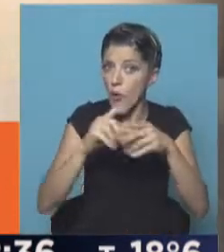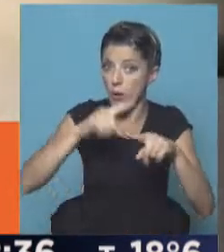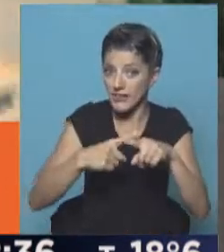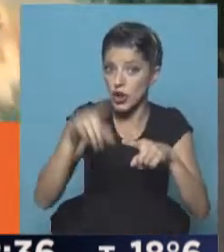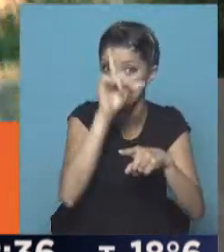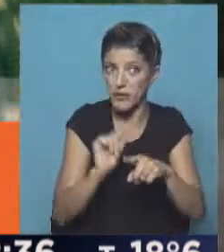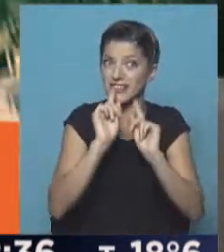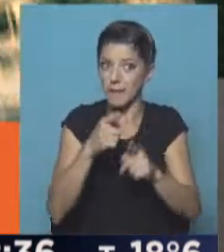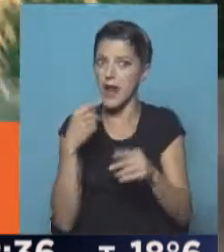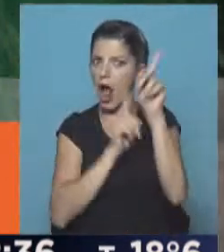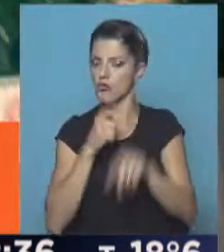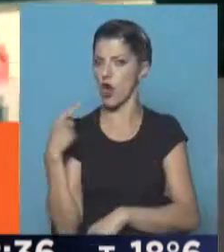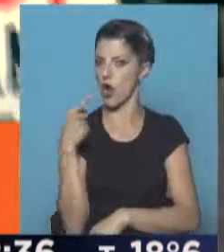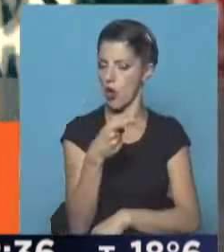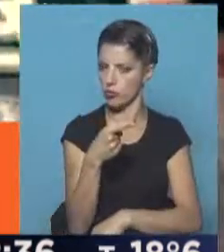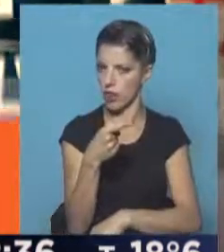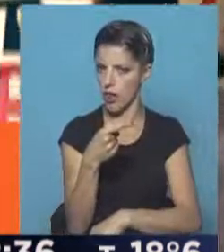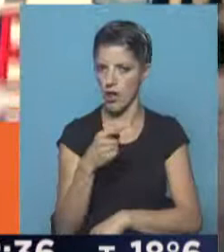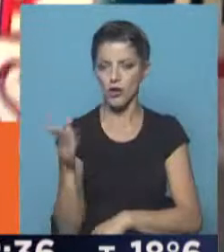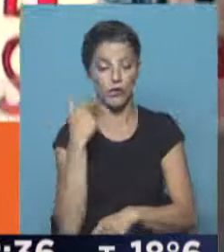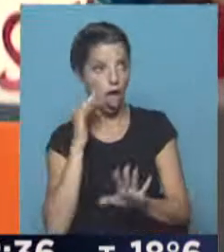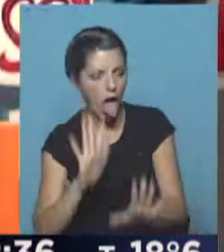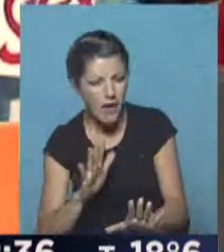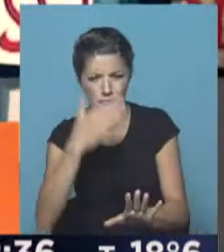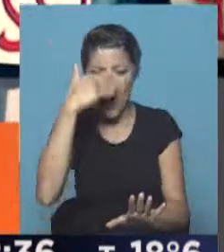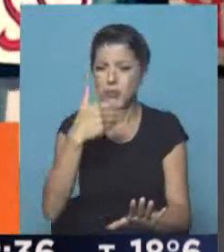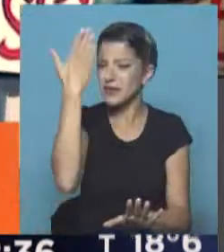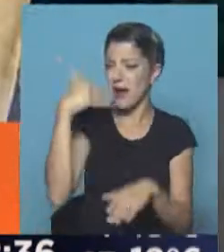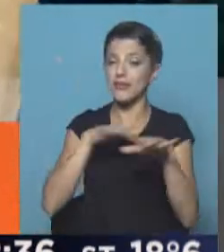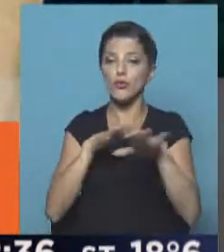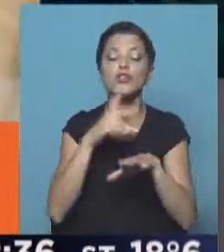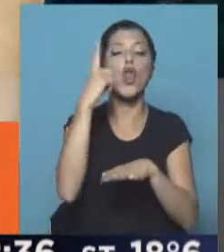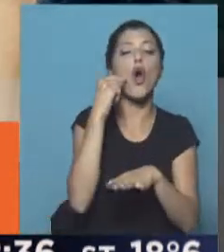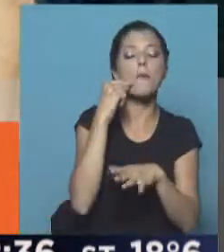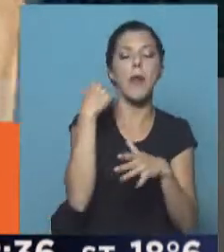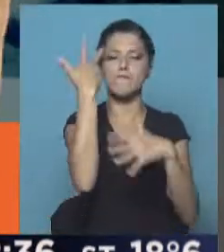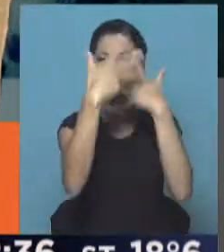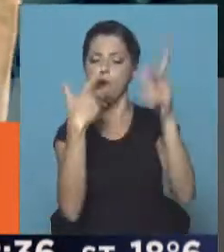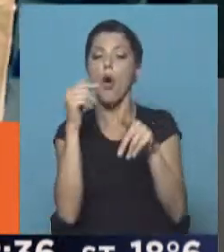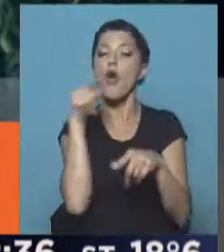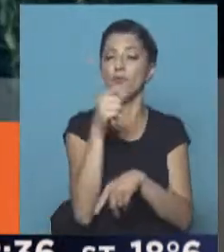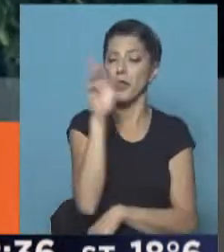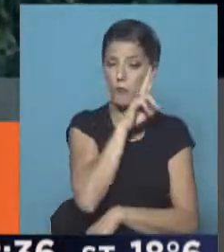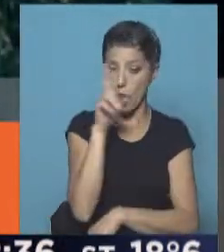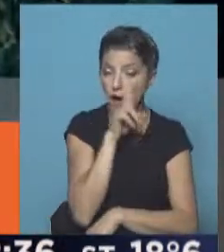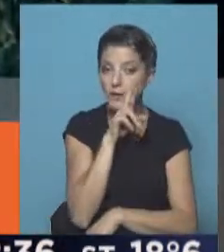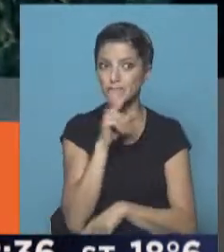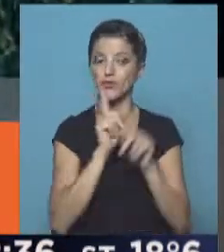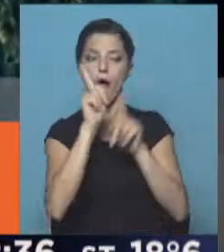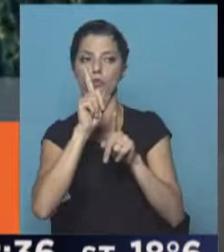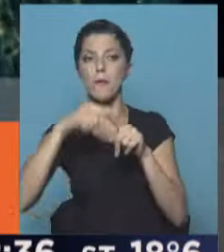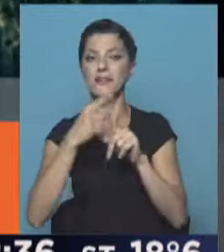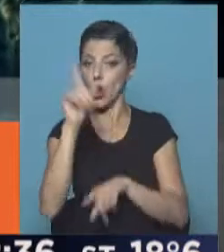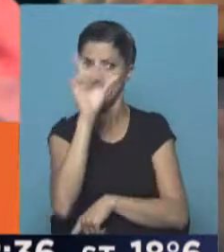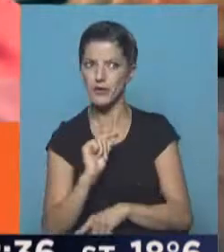correligionarios republicanos, quienes, alarmados por el último escándalo del tinte sexual en el que está involucrado el magnate, amenazan con retirarle